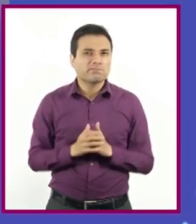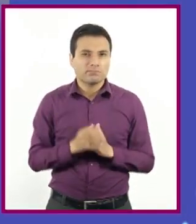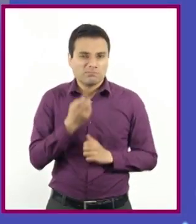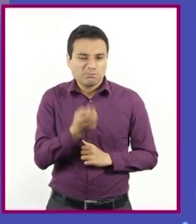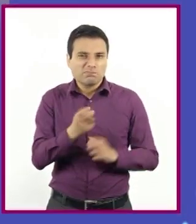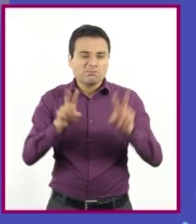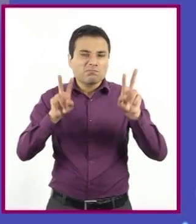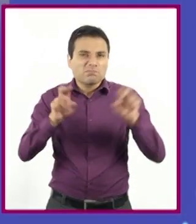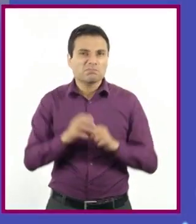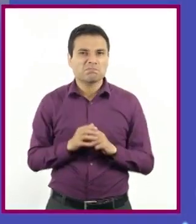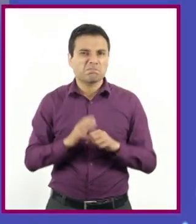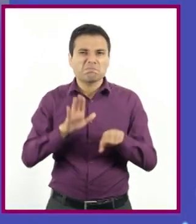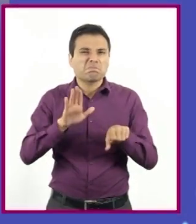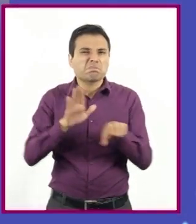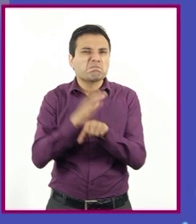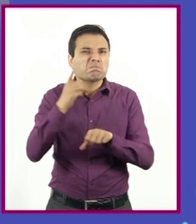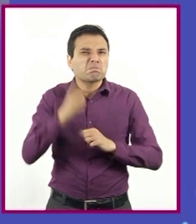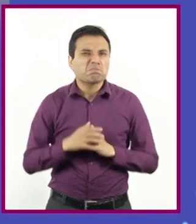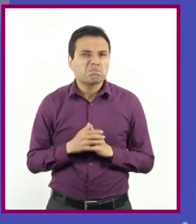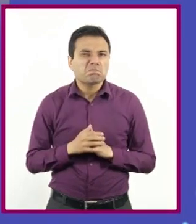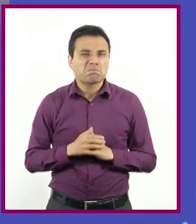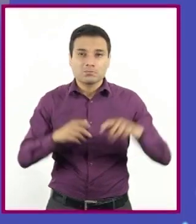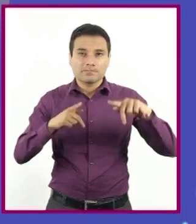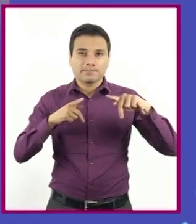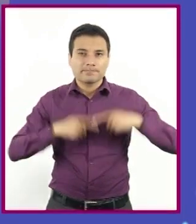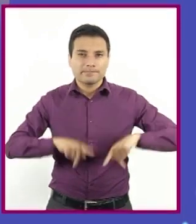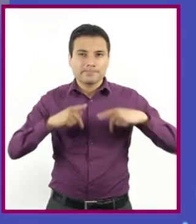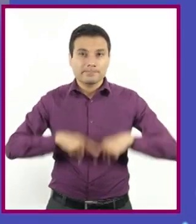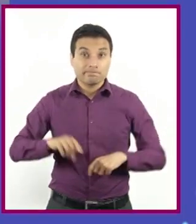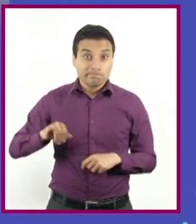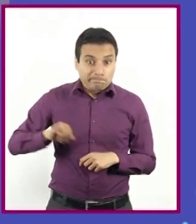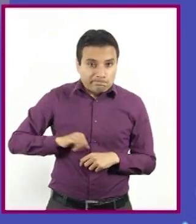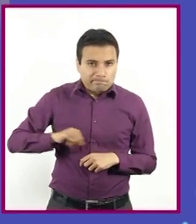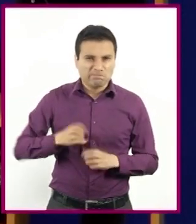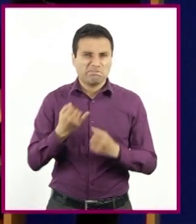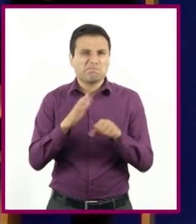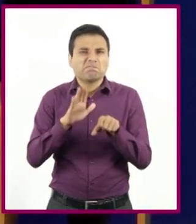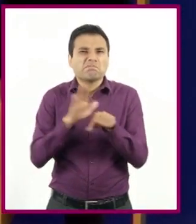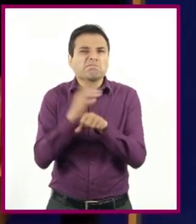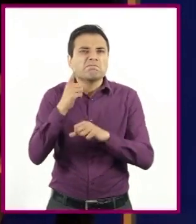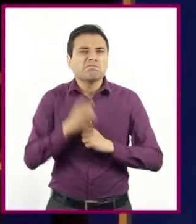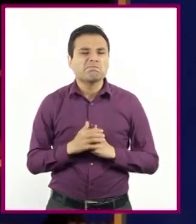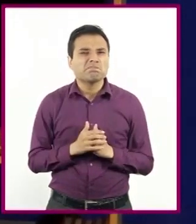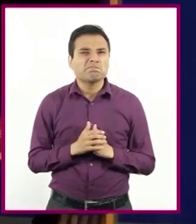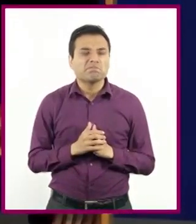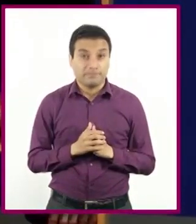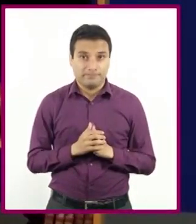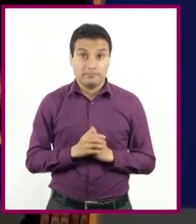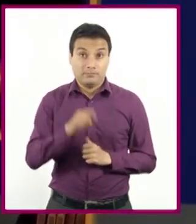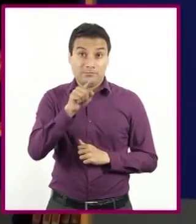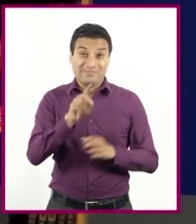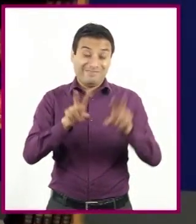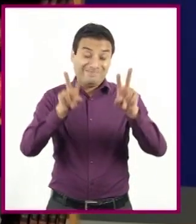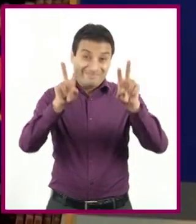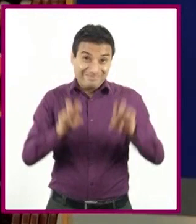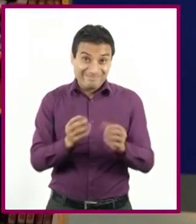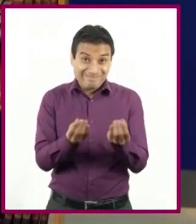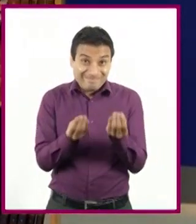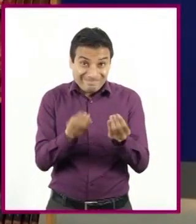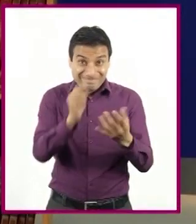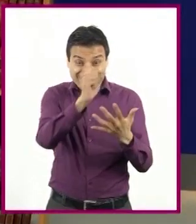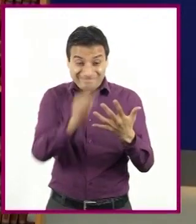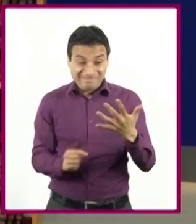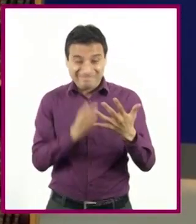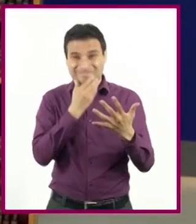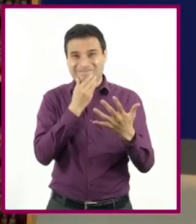ese tema puede resultar interesante para mí y para la audiencia. Si tienen muchas opciones, lo que pueden hacer